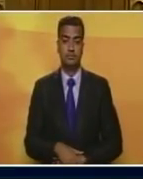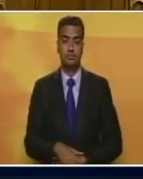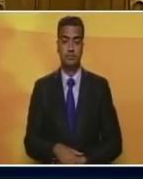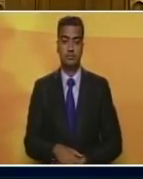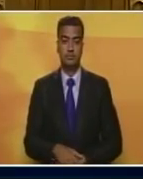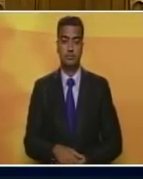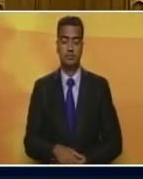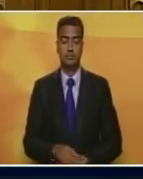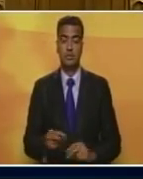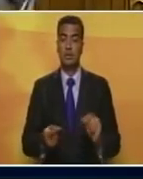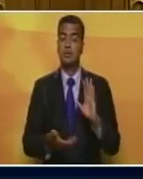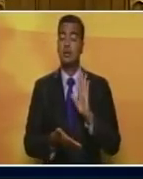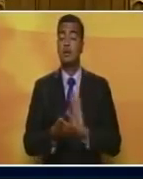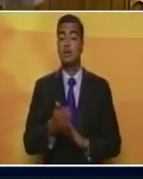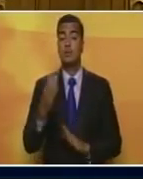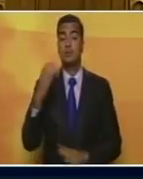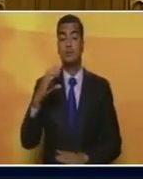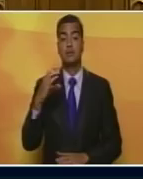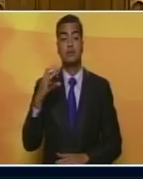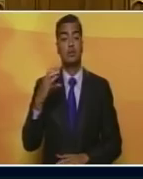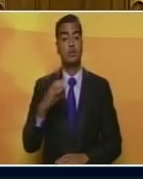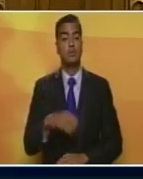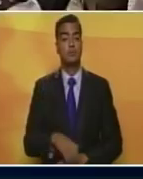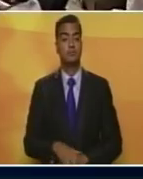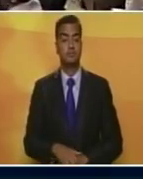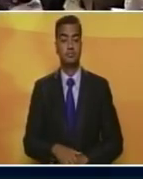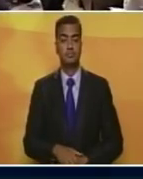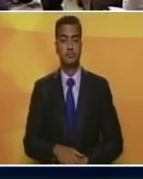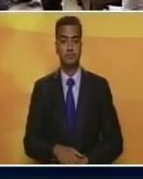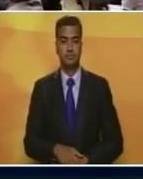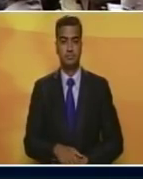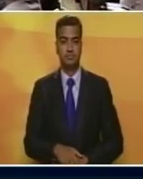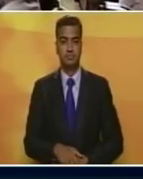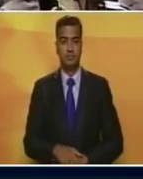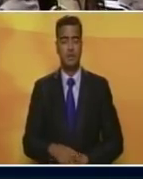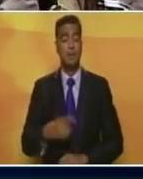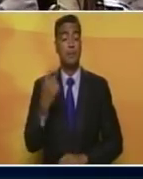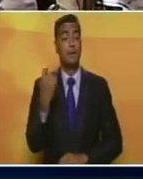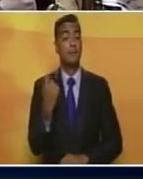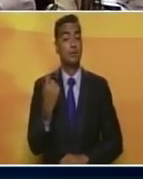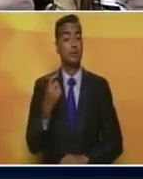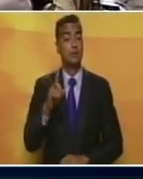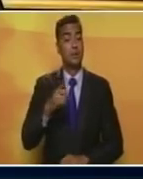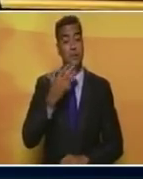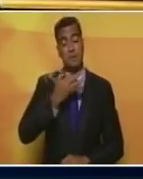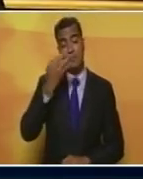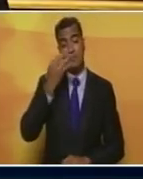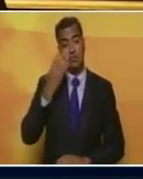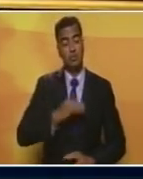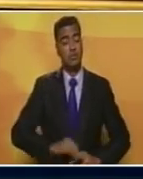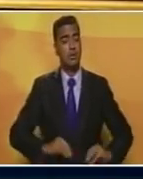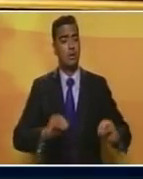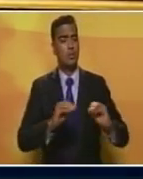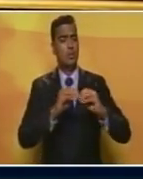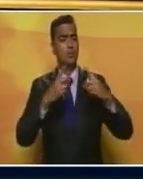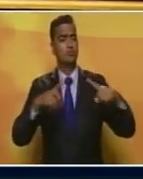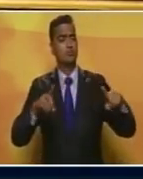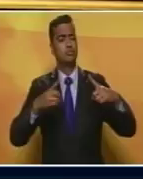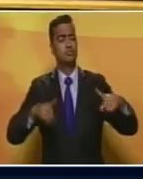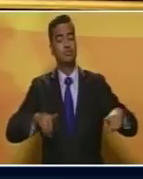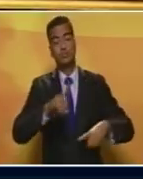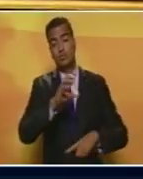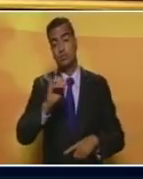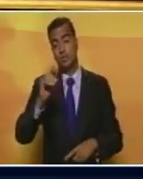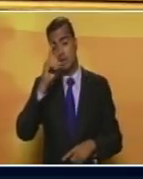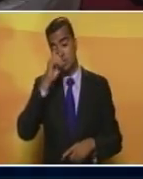información dada por el director de Migración colombiana, el doctor Christian Kruger, estamos hablando de 832.000 venezolanos que salen por